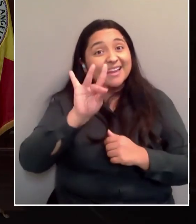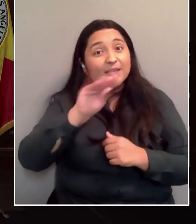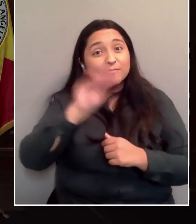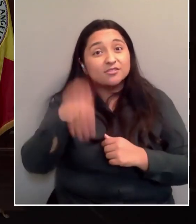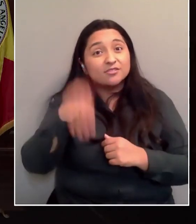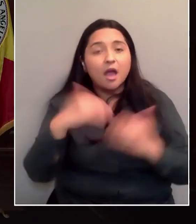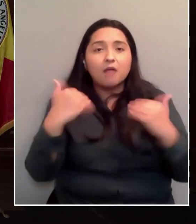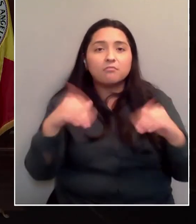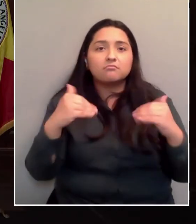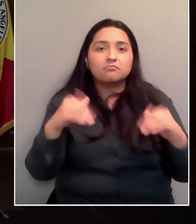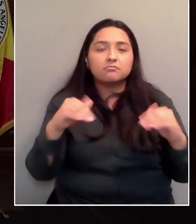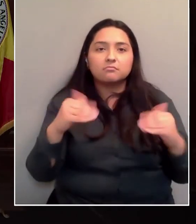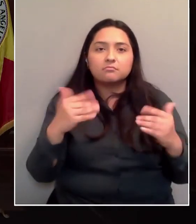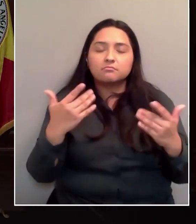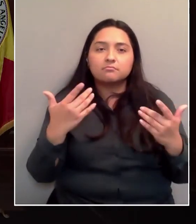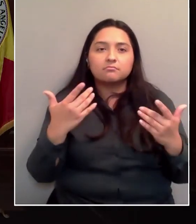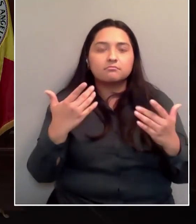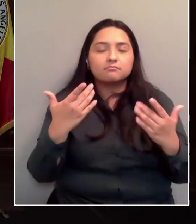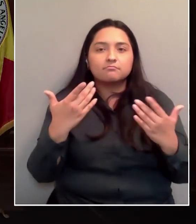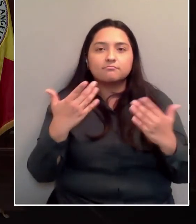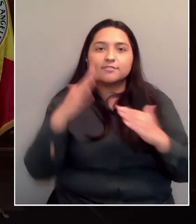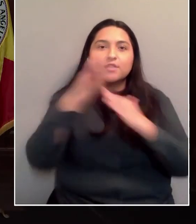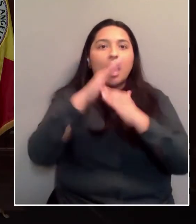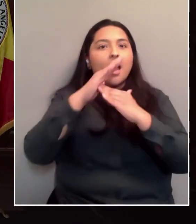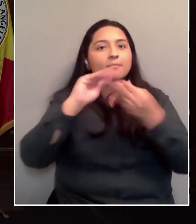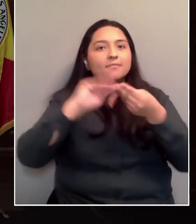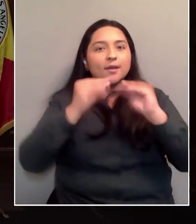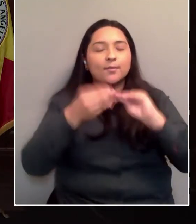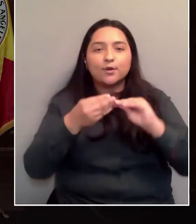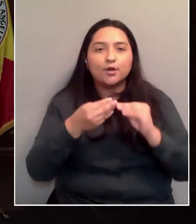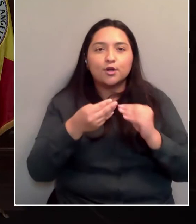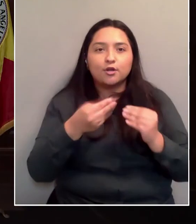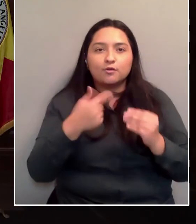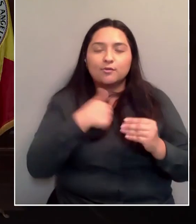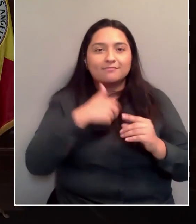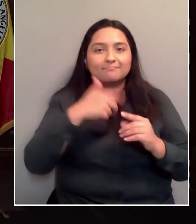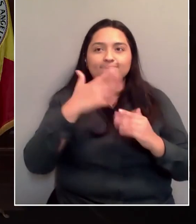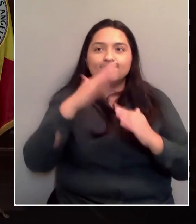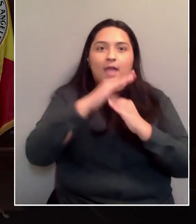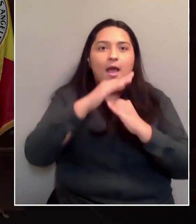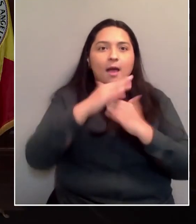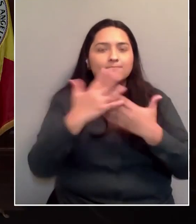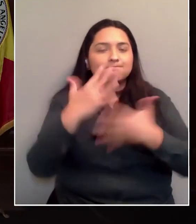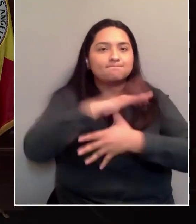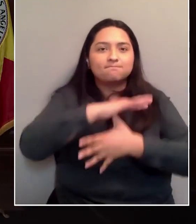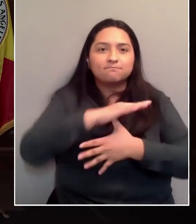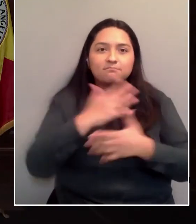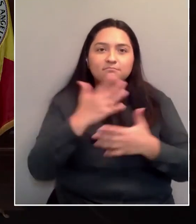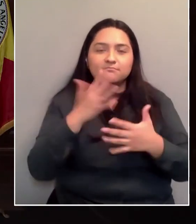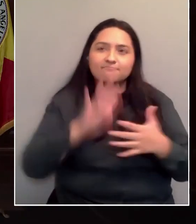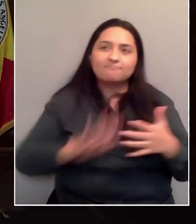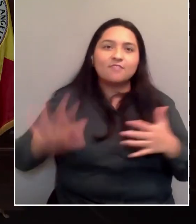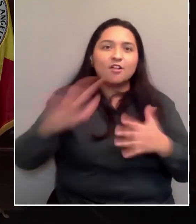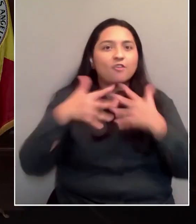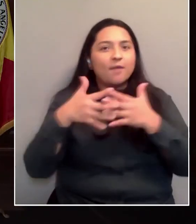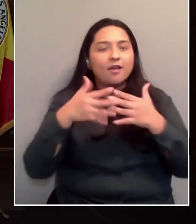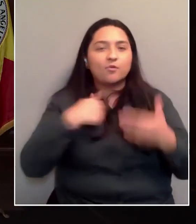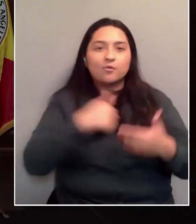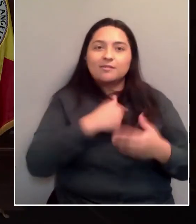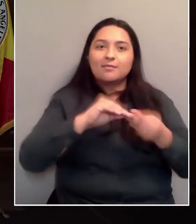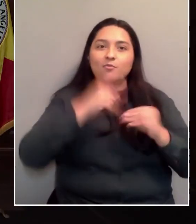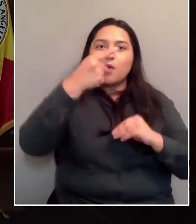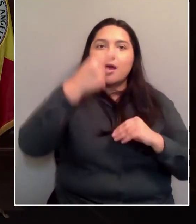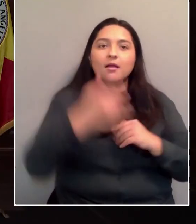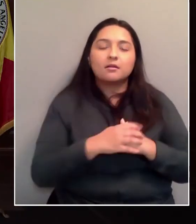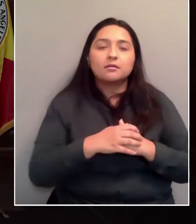más alta en el país. Y en esta semana administramos un promedio de 13